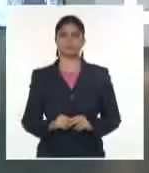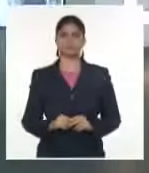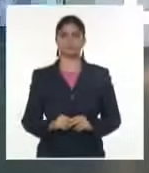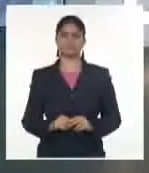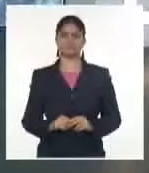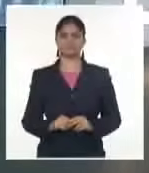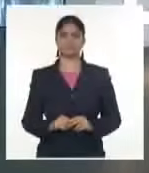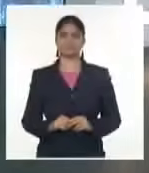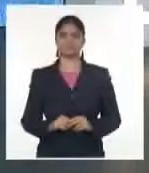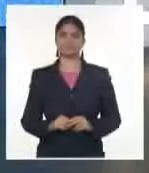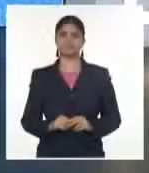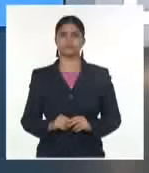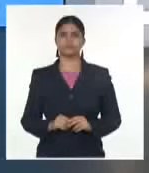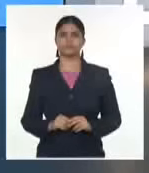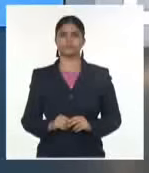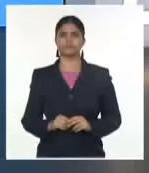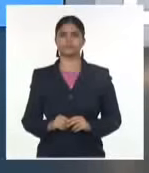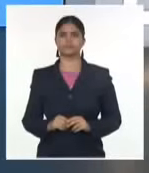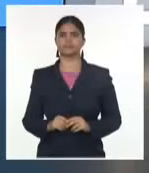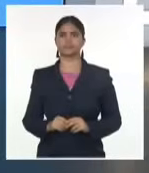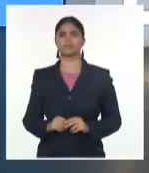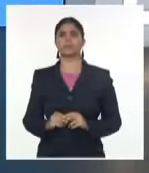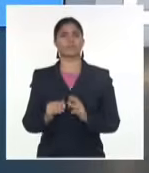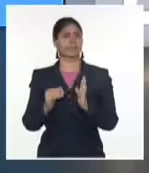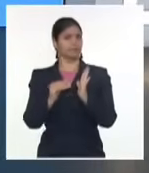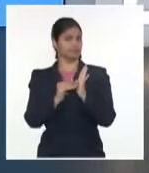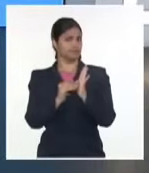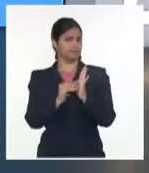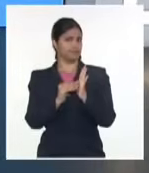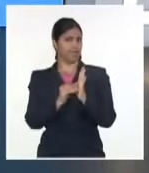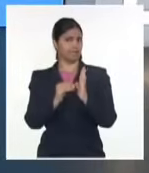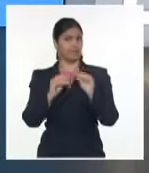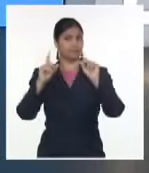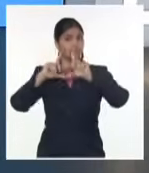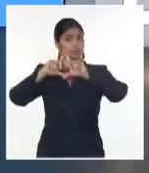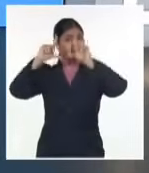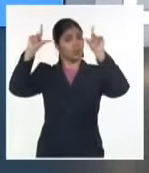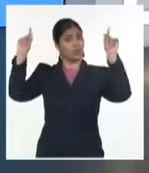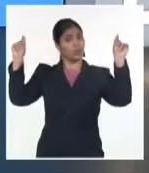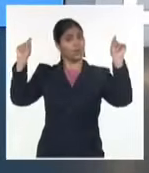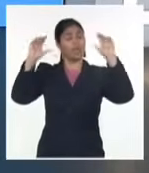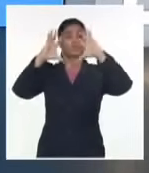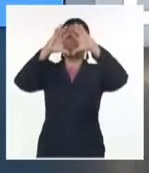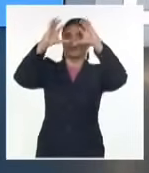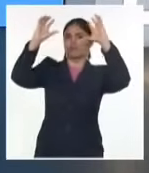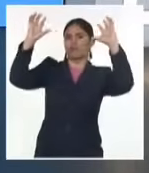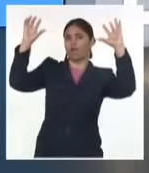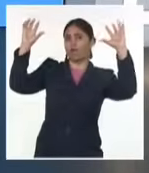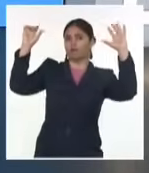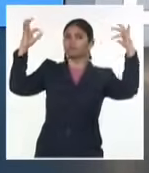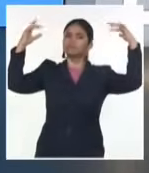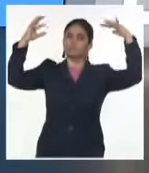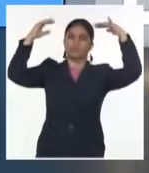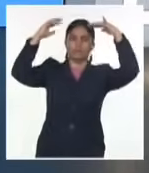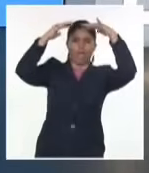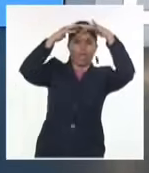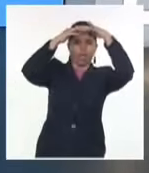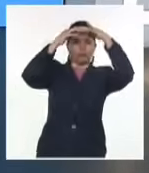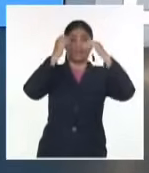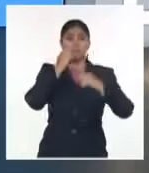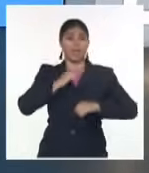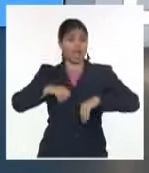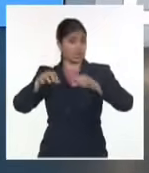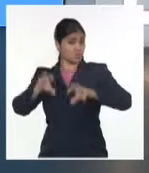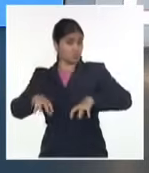en horas de la tarde también. Ya tendremos para la tarde nublados hacia el interior y sur de la parte oriental del país, con algunos chubascos y lluvias aisladas. La mayor probabilidad, les decía, estará en el